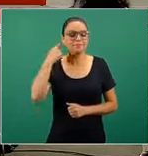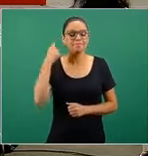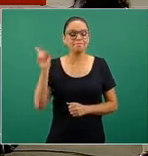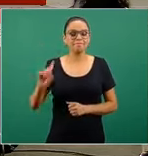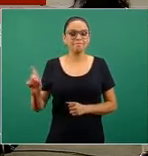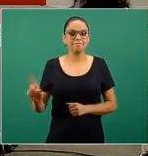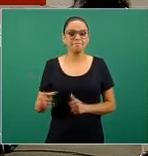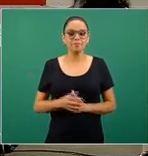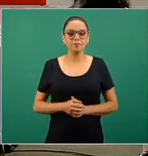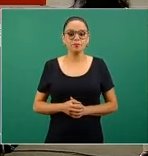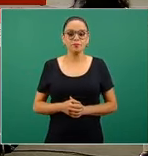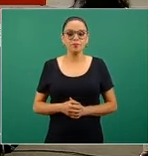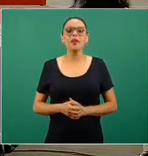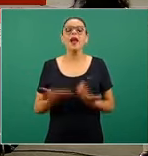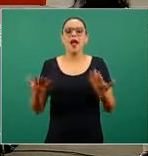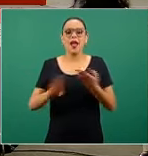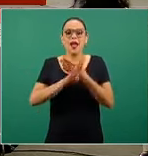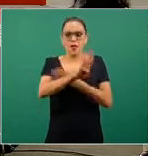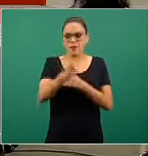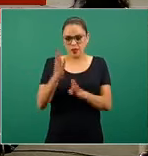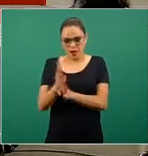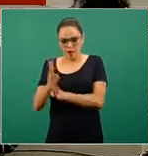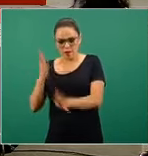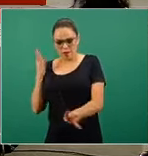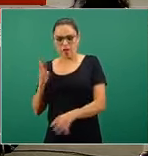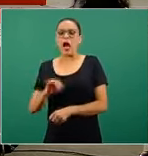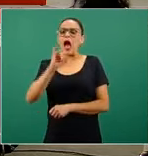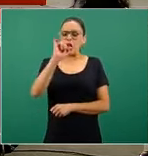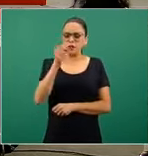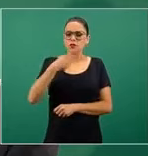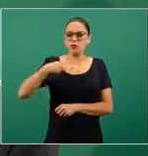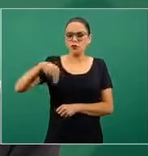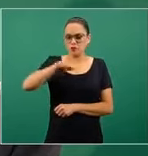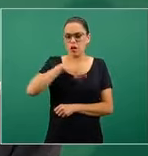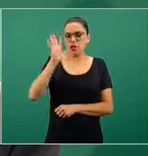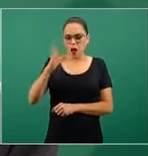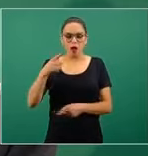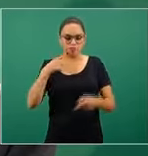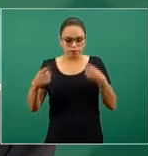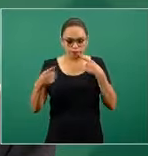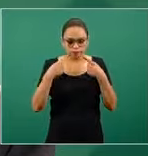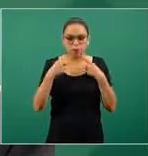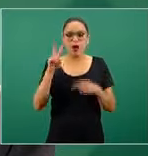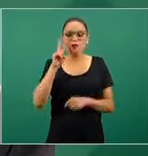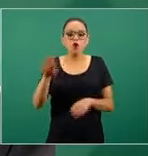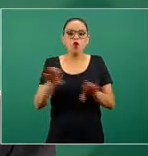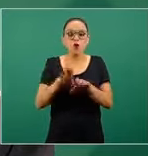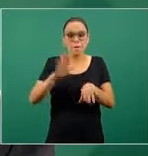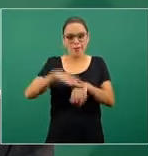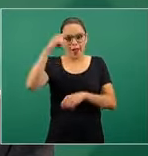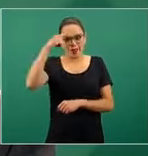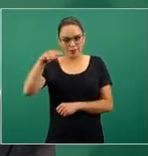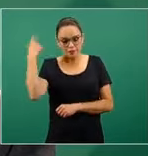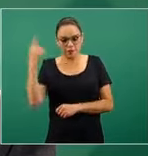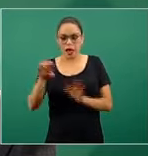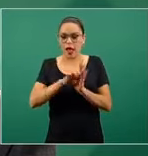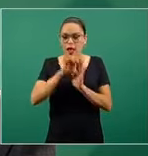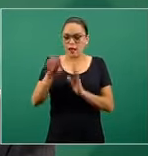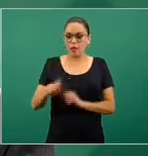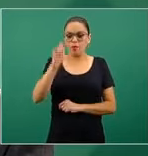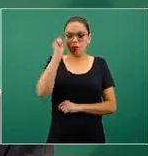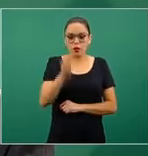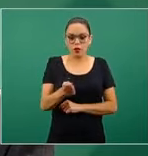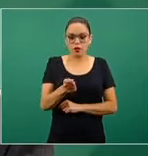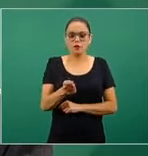De evitar las filas. Sí, estamos justo viendo algunas modalidades prácticas. Una tiene que ver con acortar las ventanas